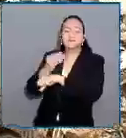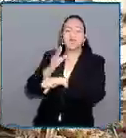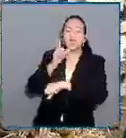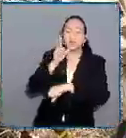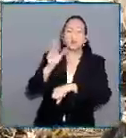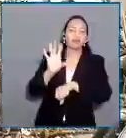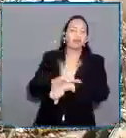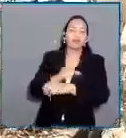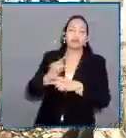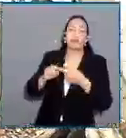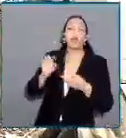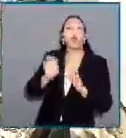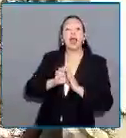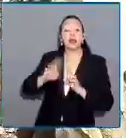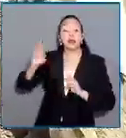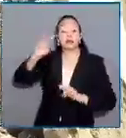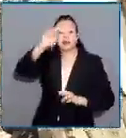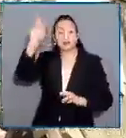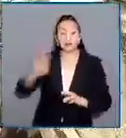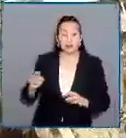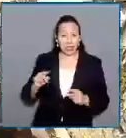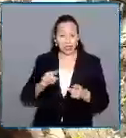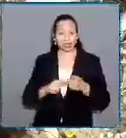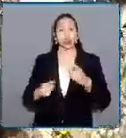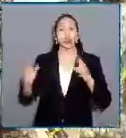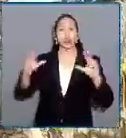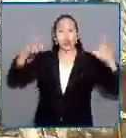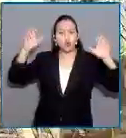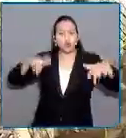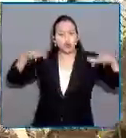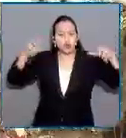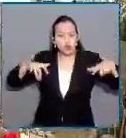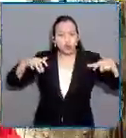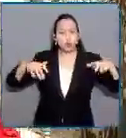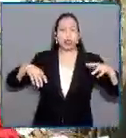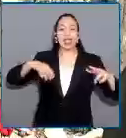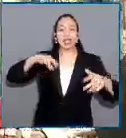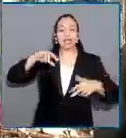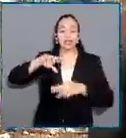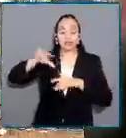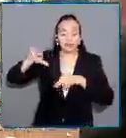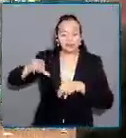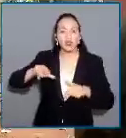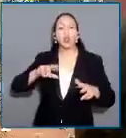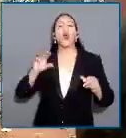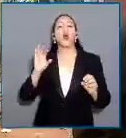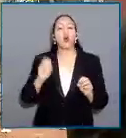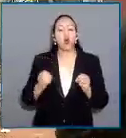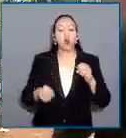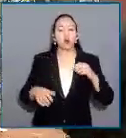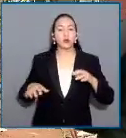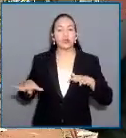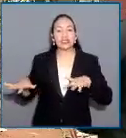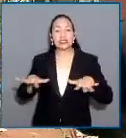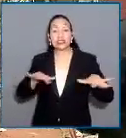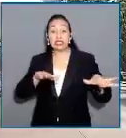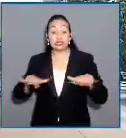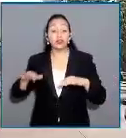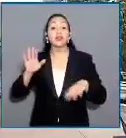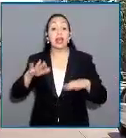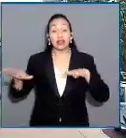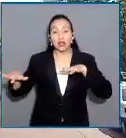rayos, lluvias, ciclones y sismos, que agrupan el 30% de todos los siniestros en viviendas en